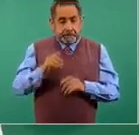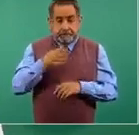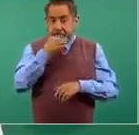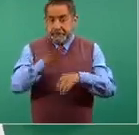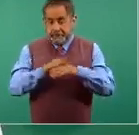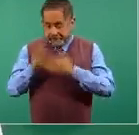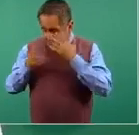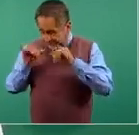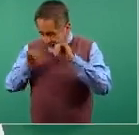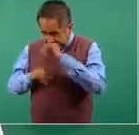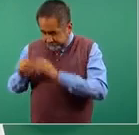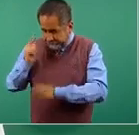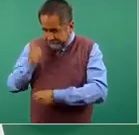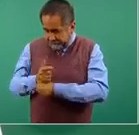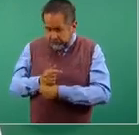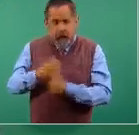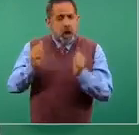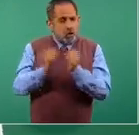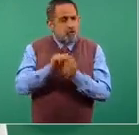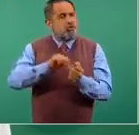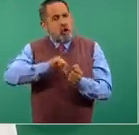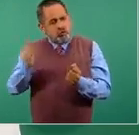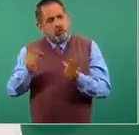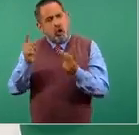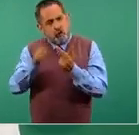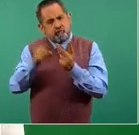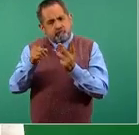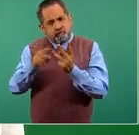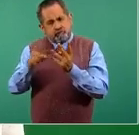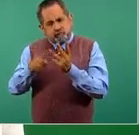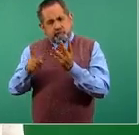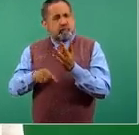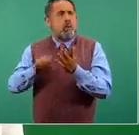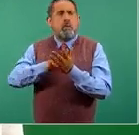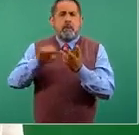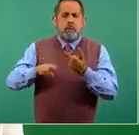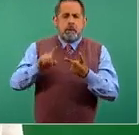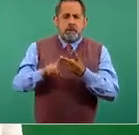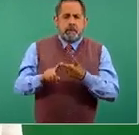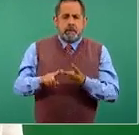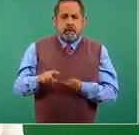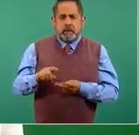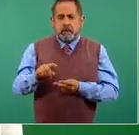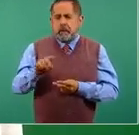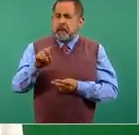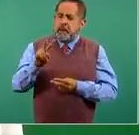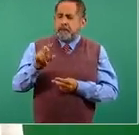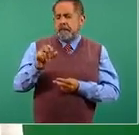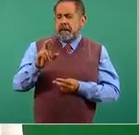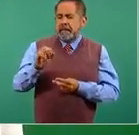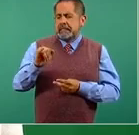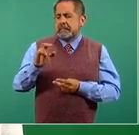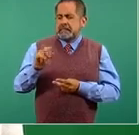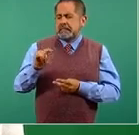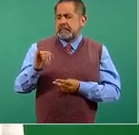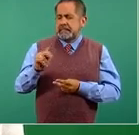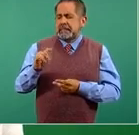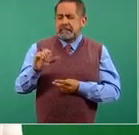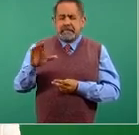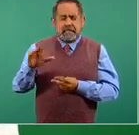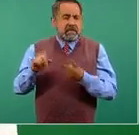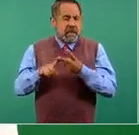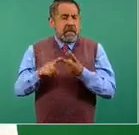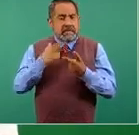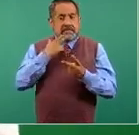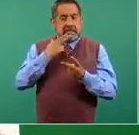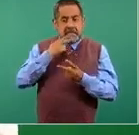clínicos en asociación con otros medicamentos, por ejemplo un medicamento que se llama Baricitinib, que es un